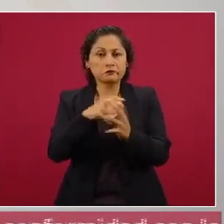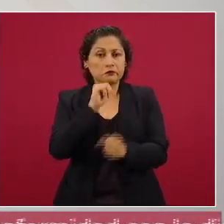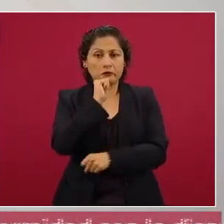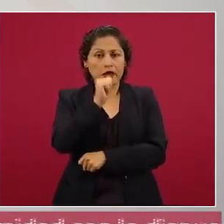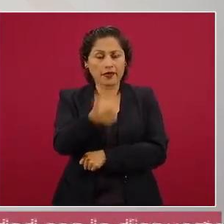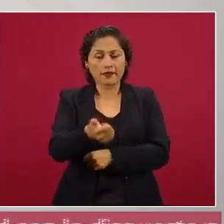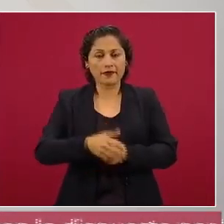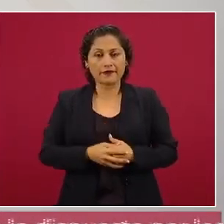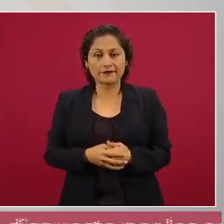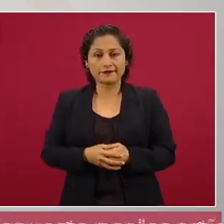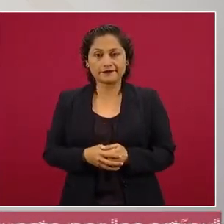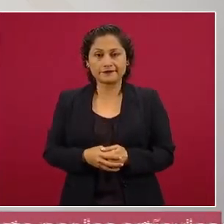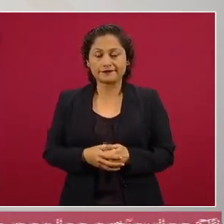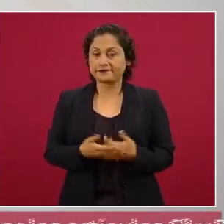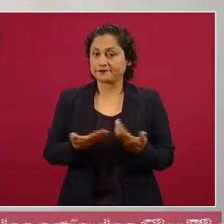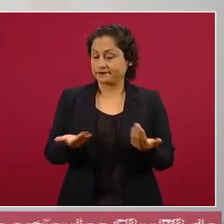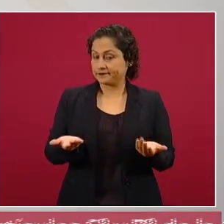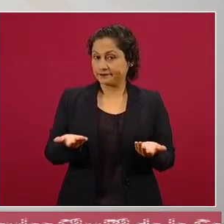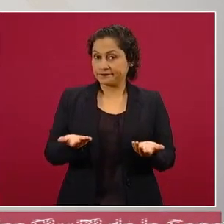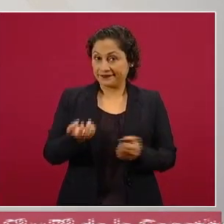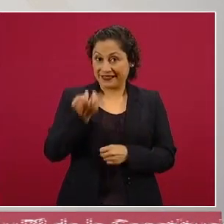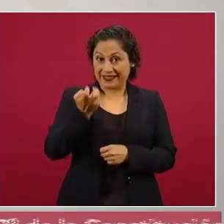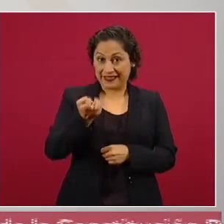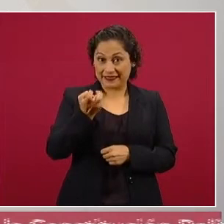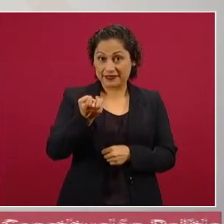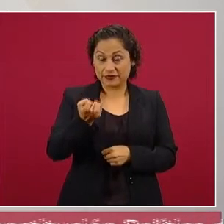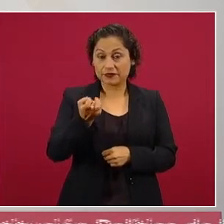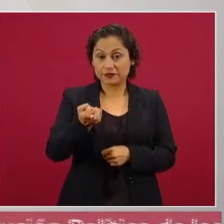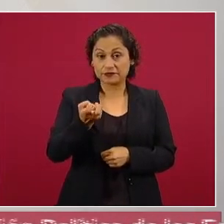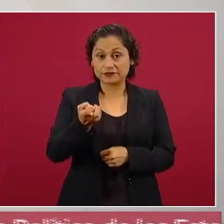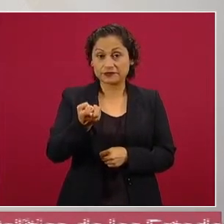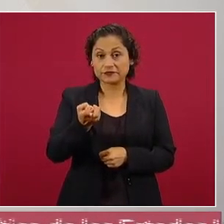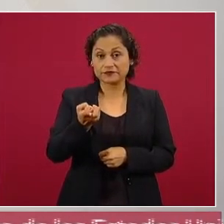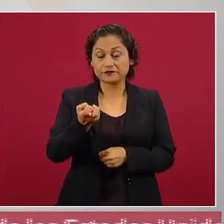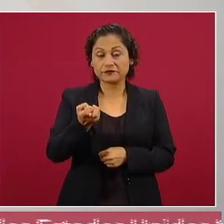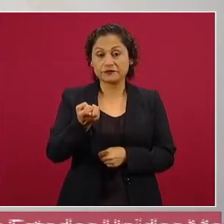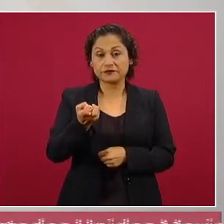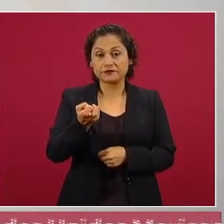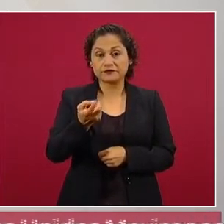Realmente es algo que debemos